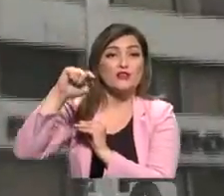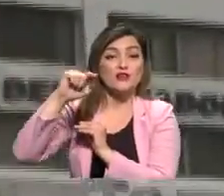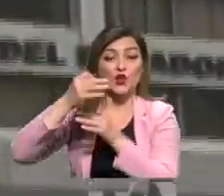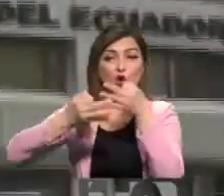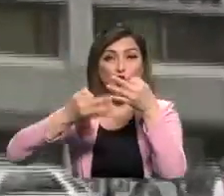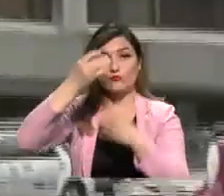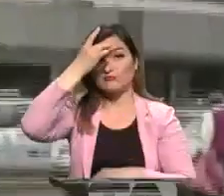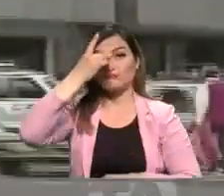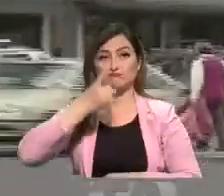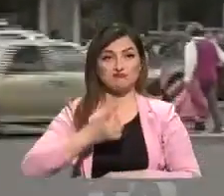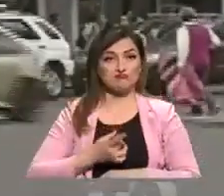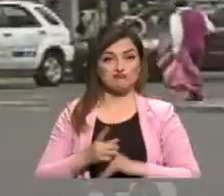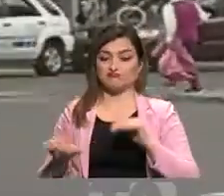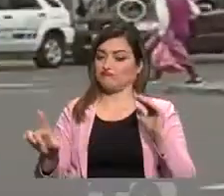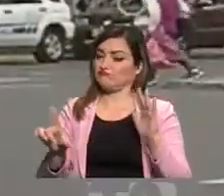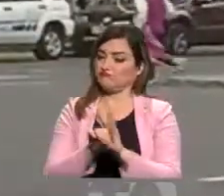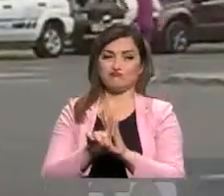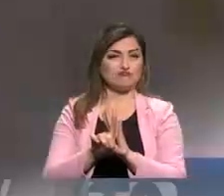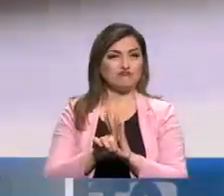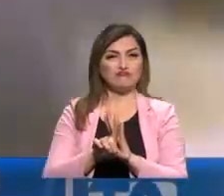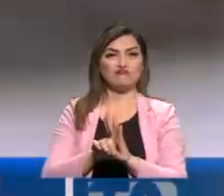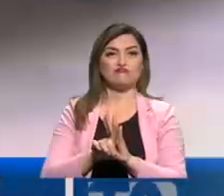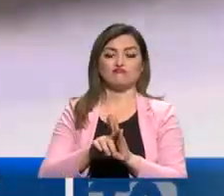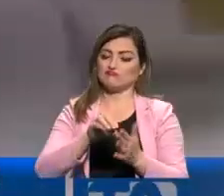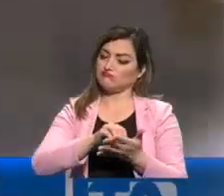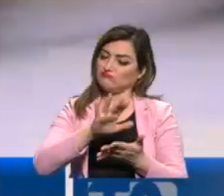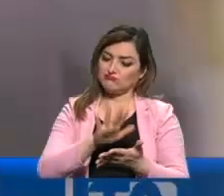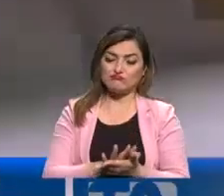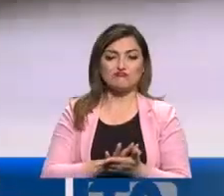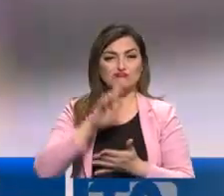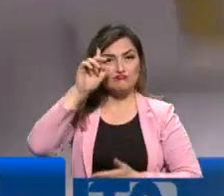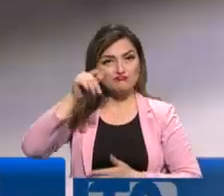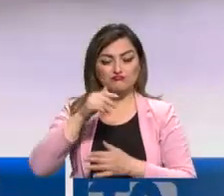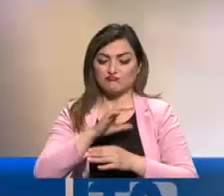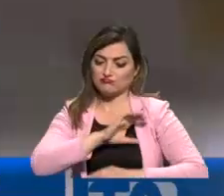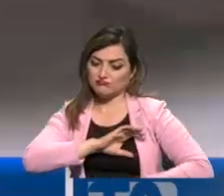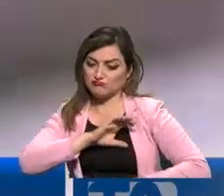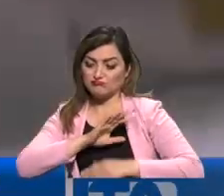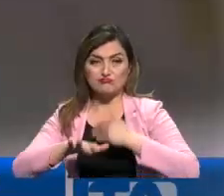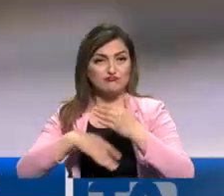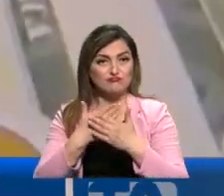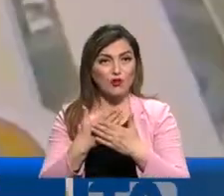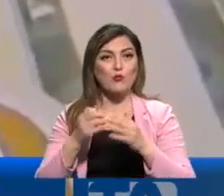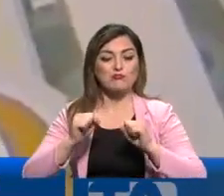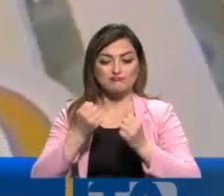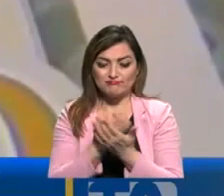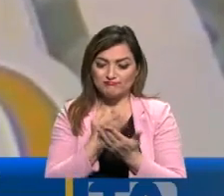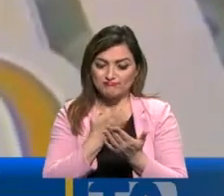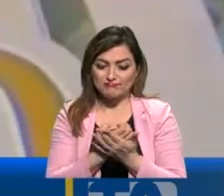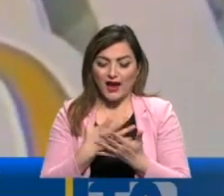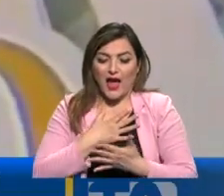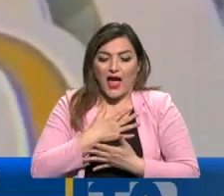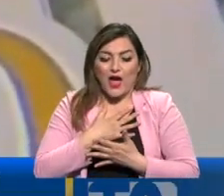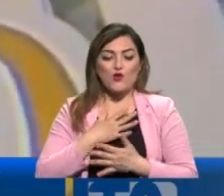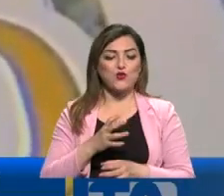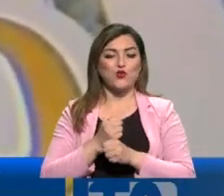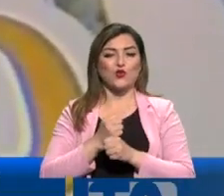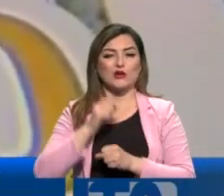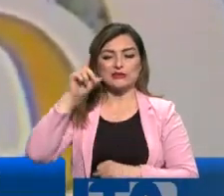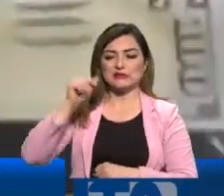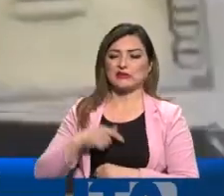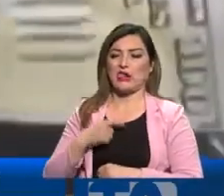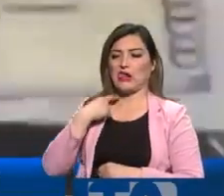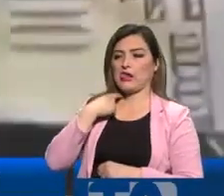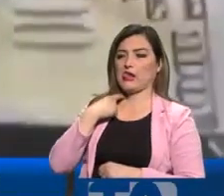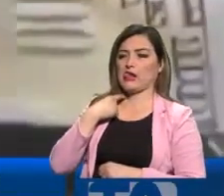la Corte pone en marcha la ley de régimen tributario y le da liquidez a los gobiernos autónomos descentralizados, el Estado deja de contar con ese